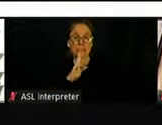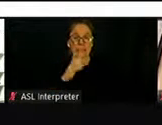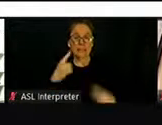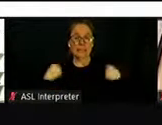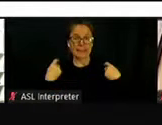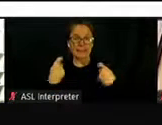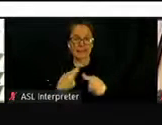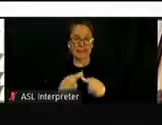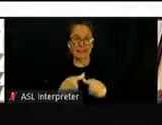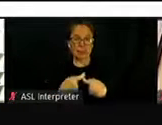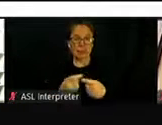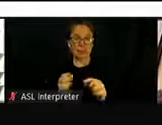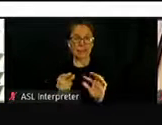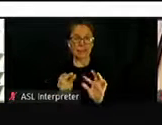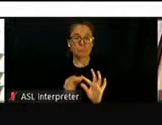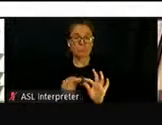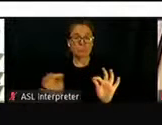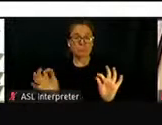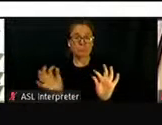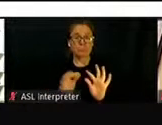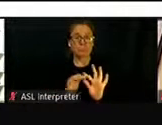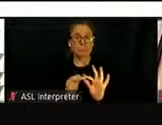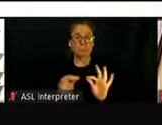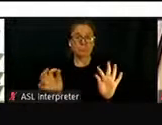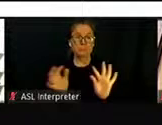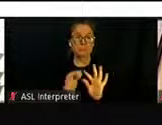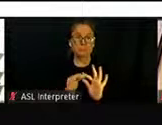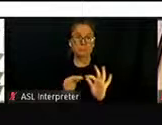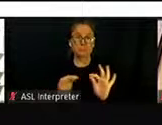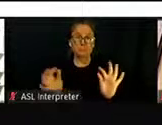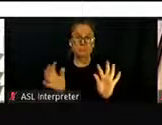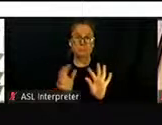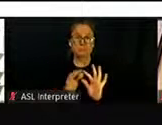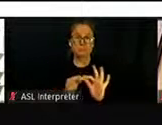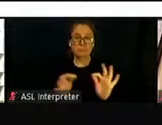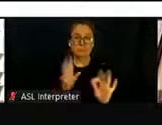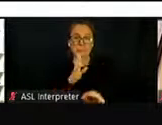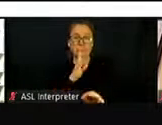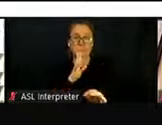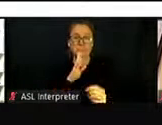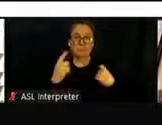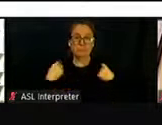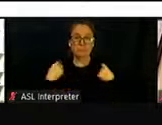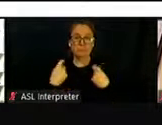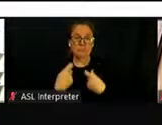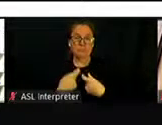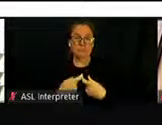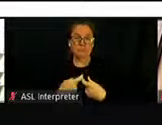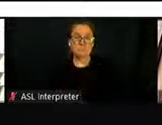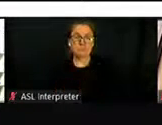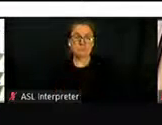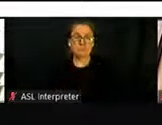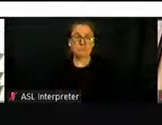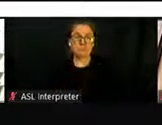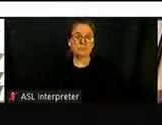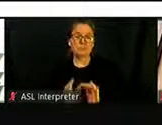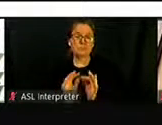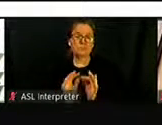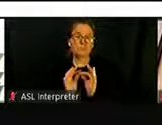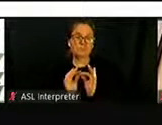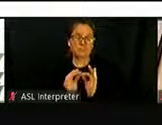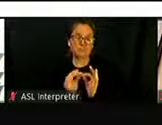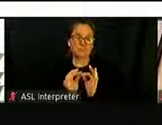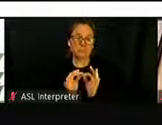tarde. Para acceder a esta reunión en español, únase al canal en español moviendo su curso al siglo mundial en la